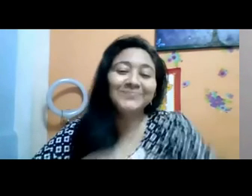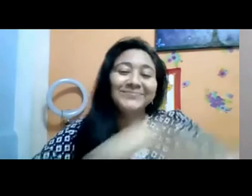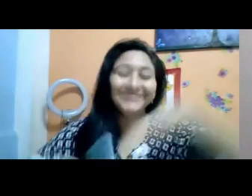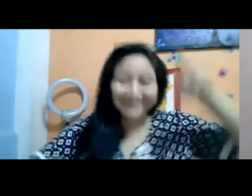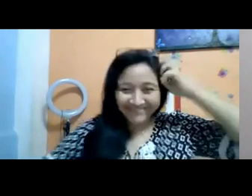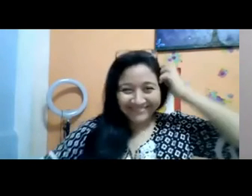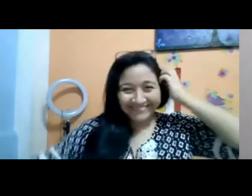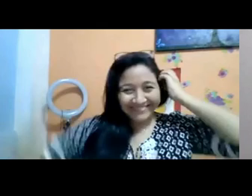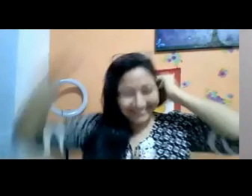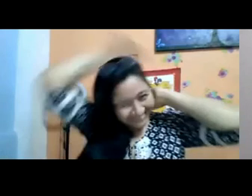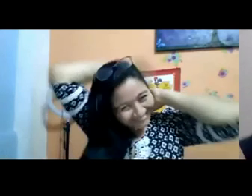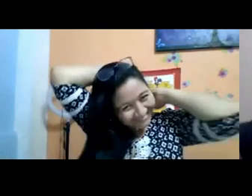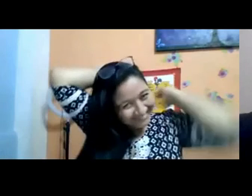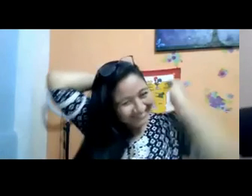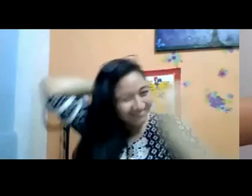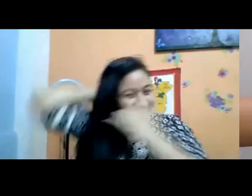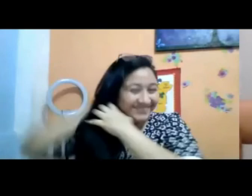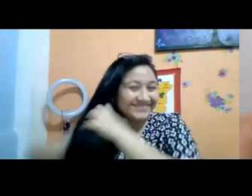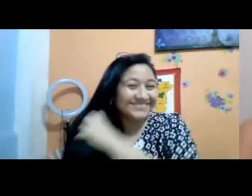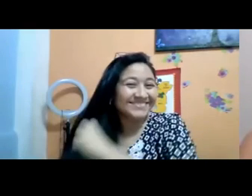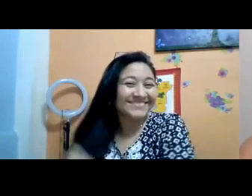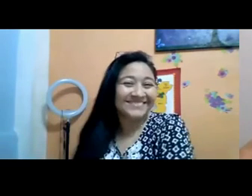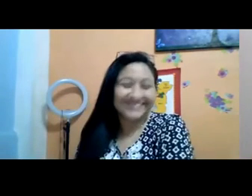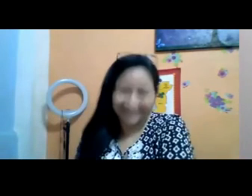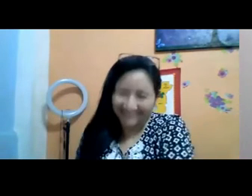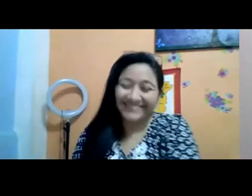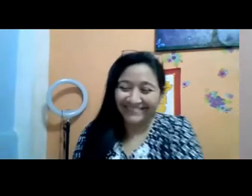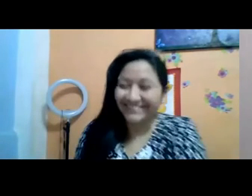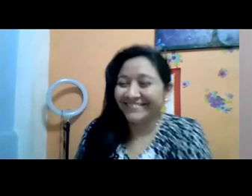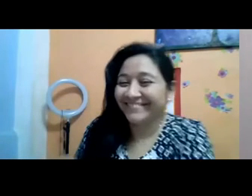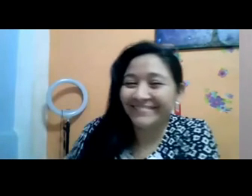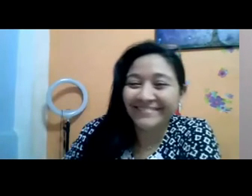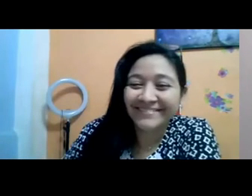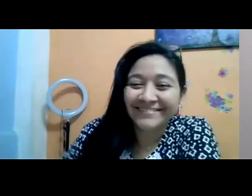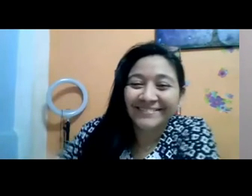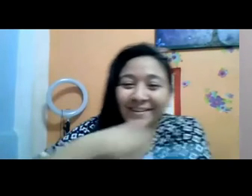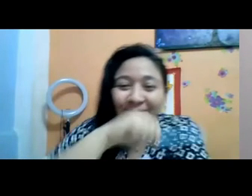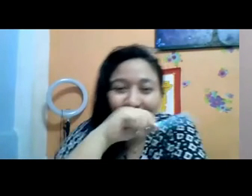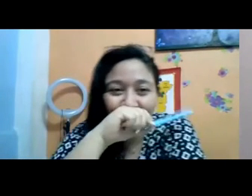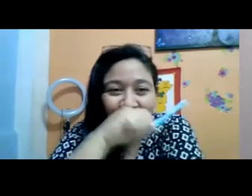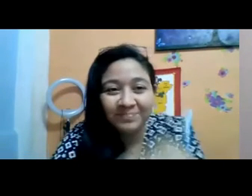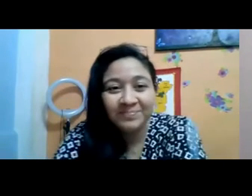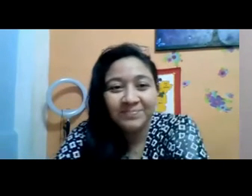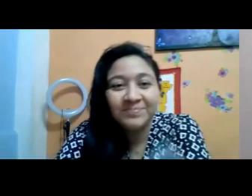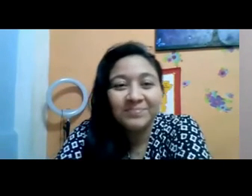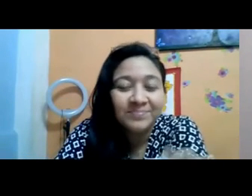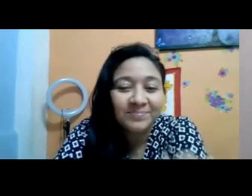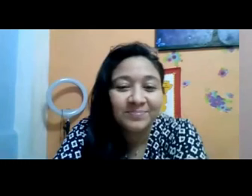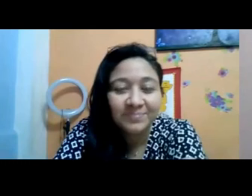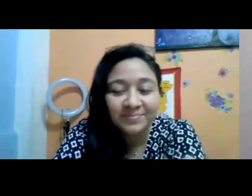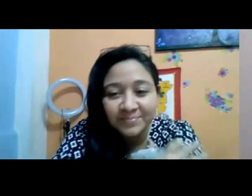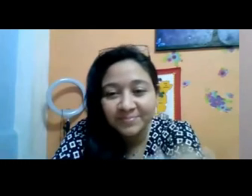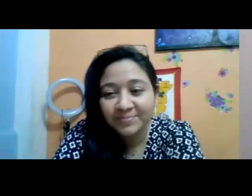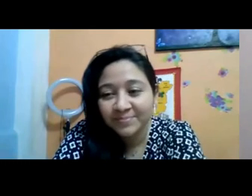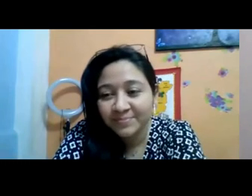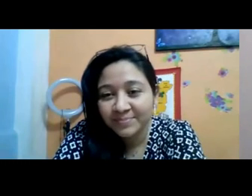ir. No, no, solo iba a confirmar que si ya podíamos dar por terminada la charla en vista de